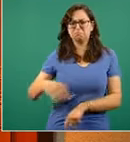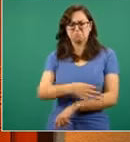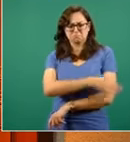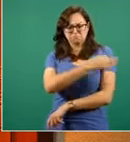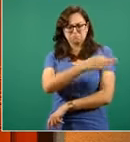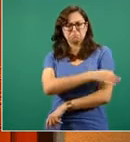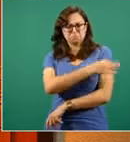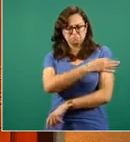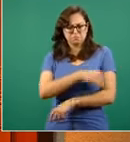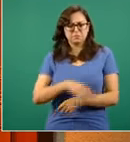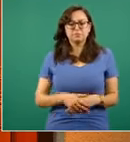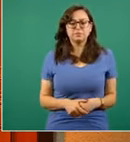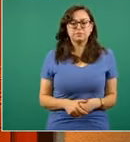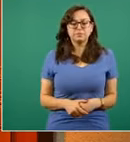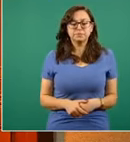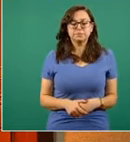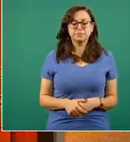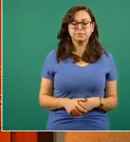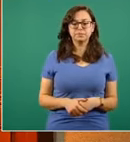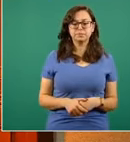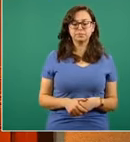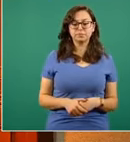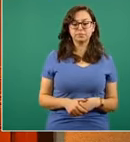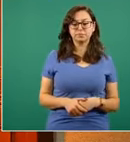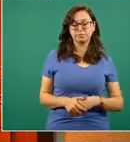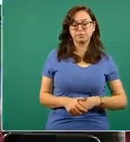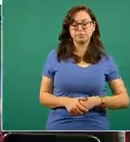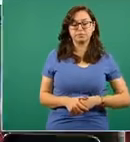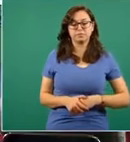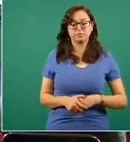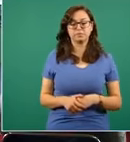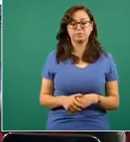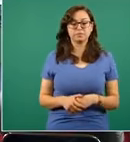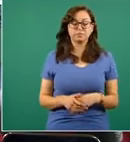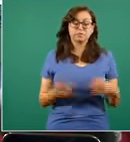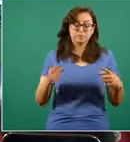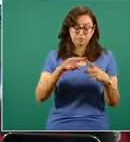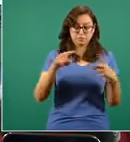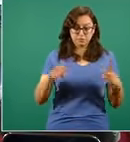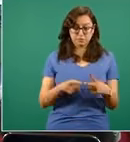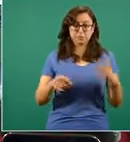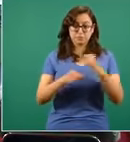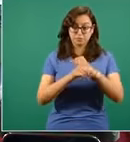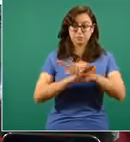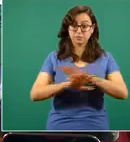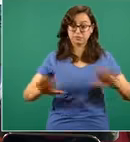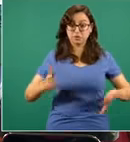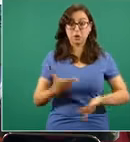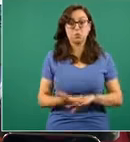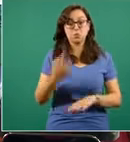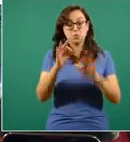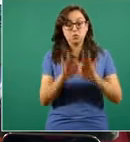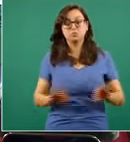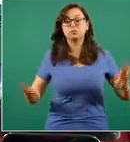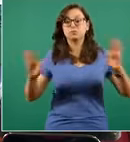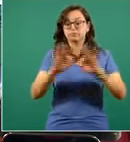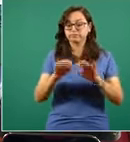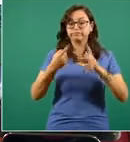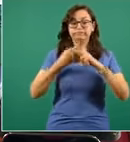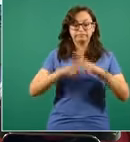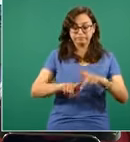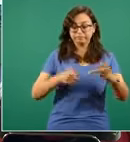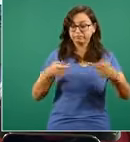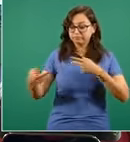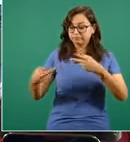vacuna, ¿sí? Estos dos datos son importantes para la planeación de cómo se va a hacer